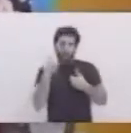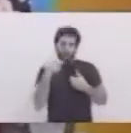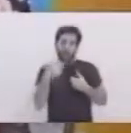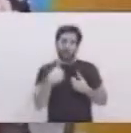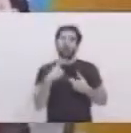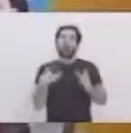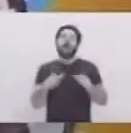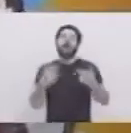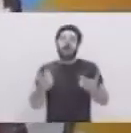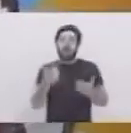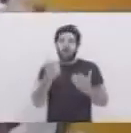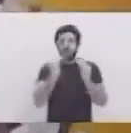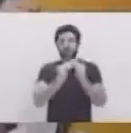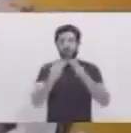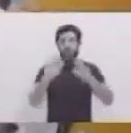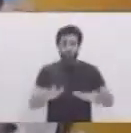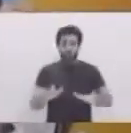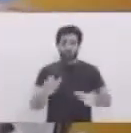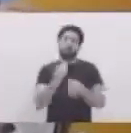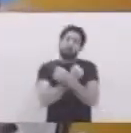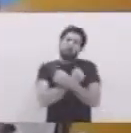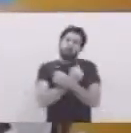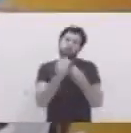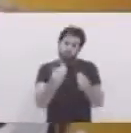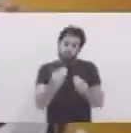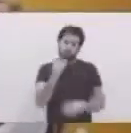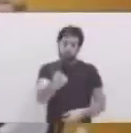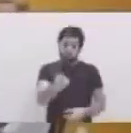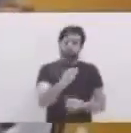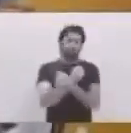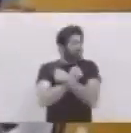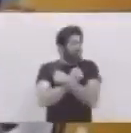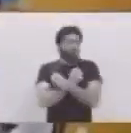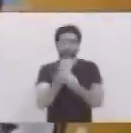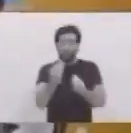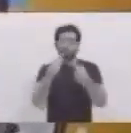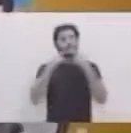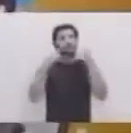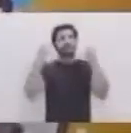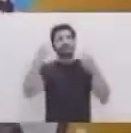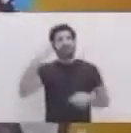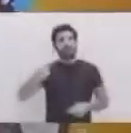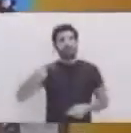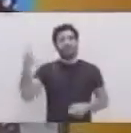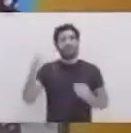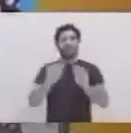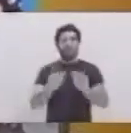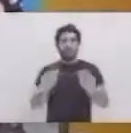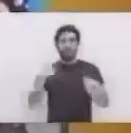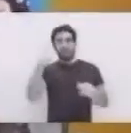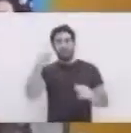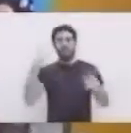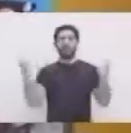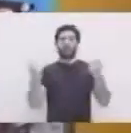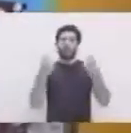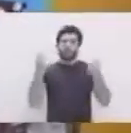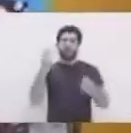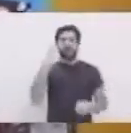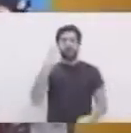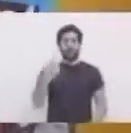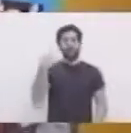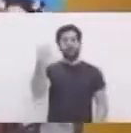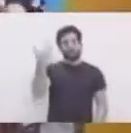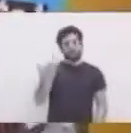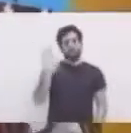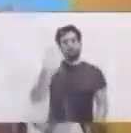aquí en adelante. Te queremos mucho, te amamos. ¡Feliz Día del Niño! Todos a celebrar con alegría y mucho entusiasmo.